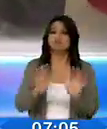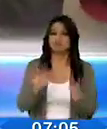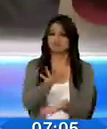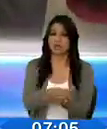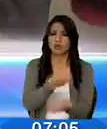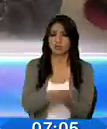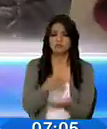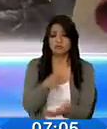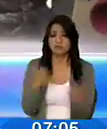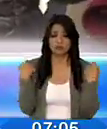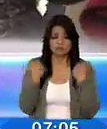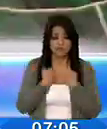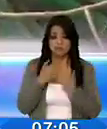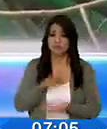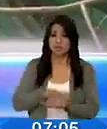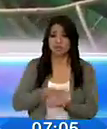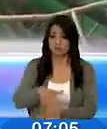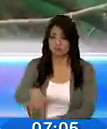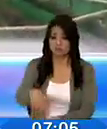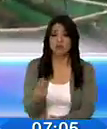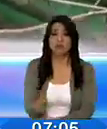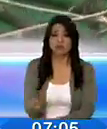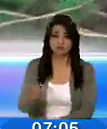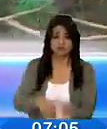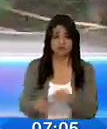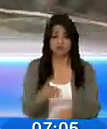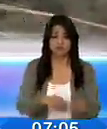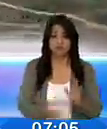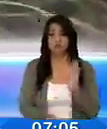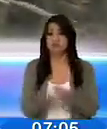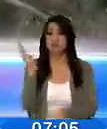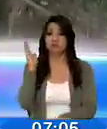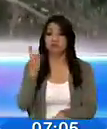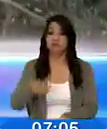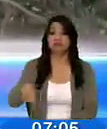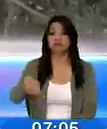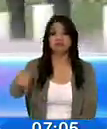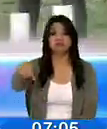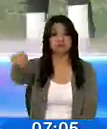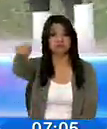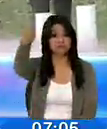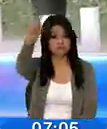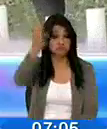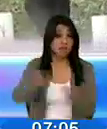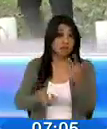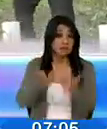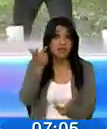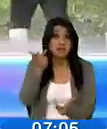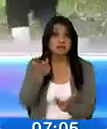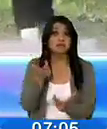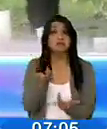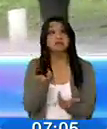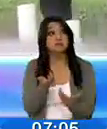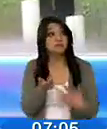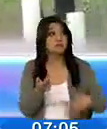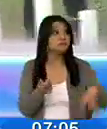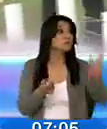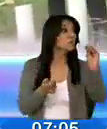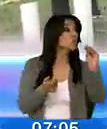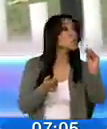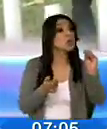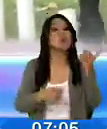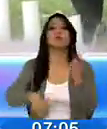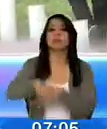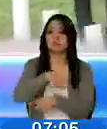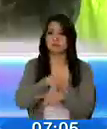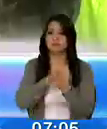enfrentamiento, salieron calmados, recogieron sus pocas pertenencias y se fueron sin destino alguno. Tal vez, quién sabe, pensando que en los próximos días